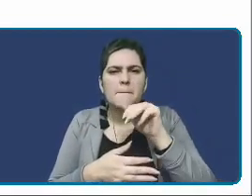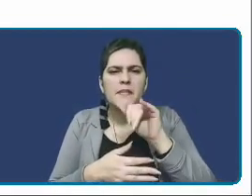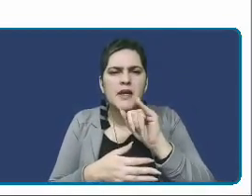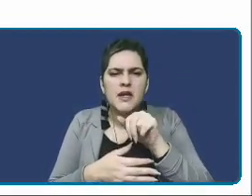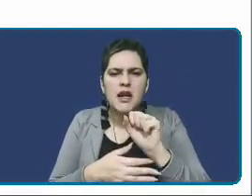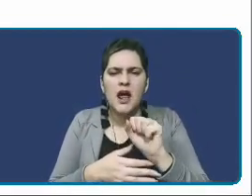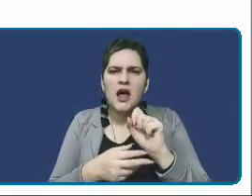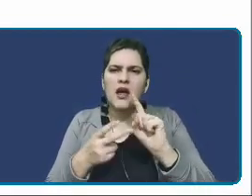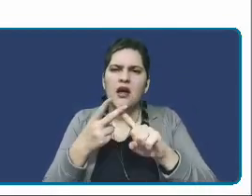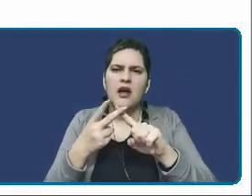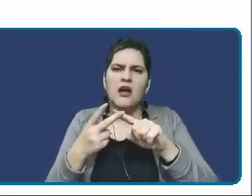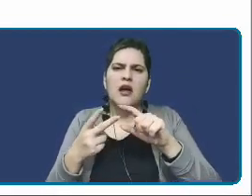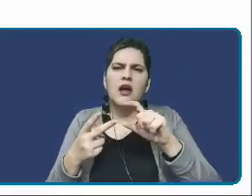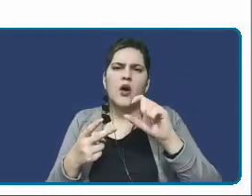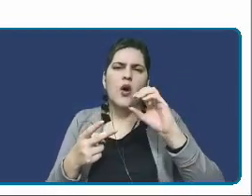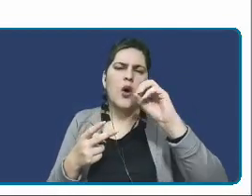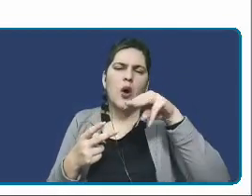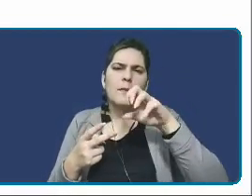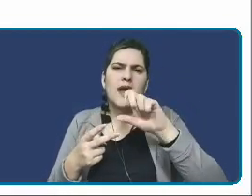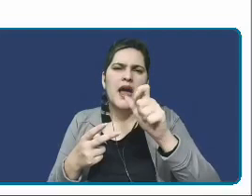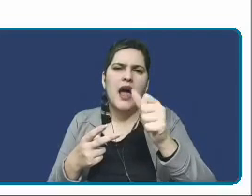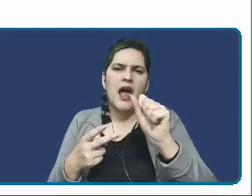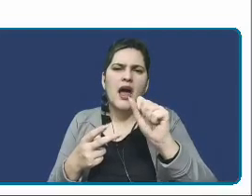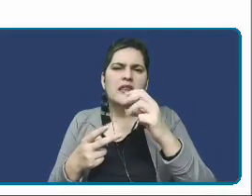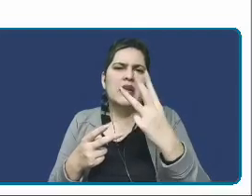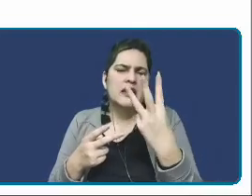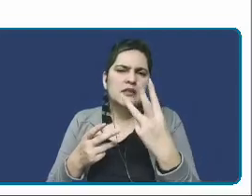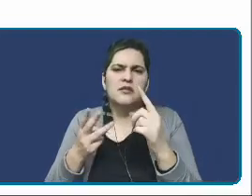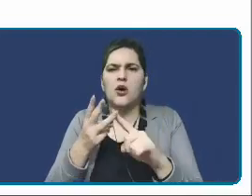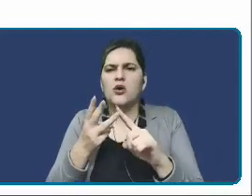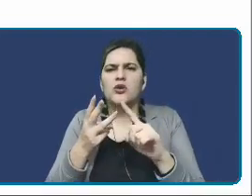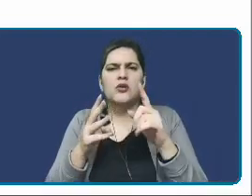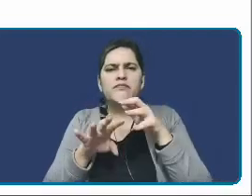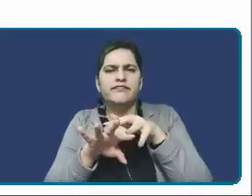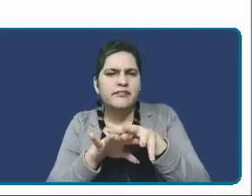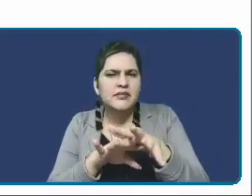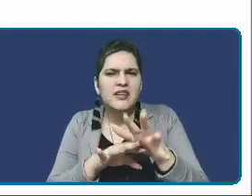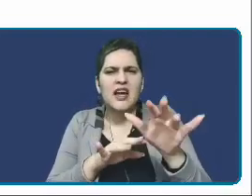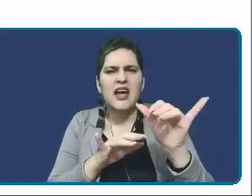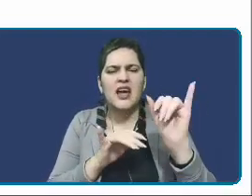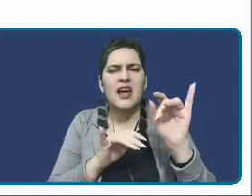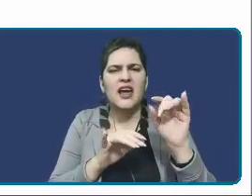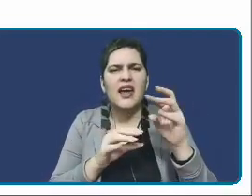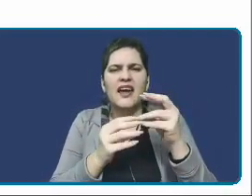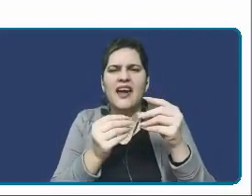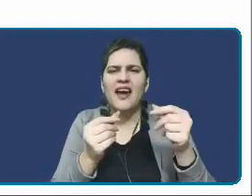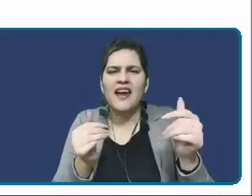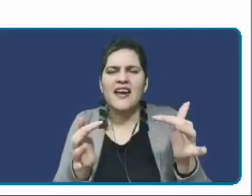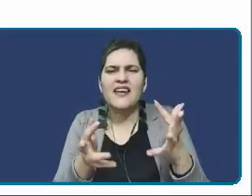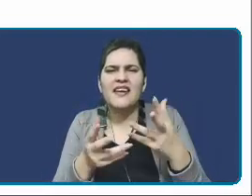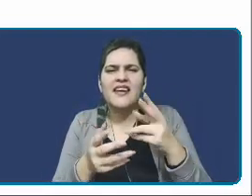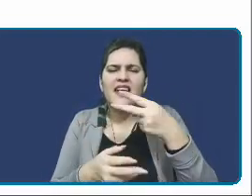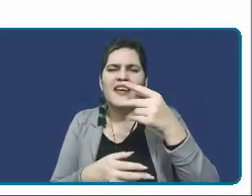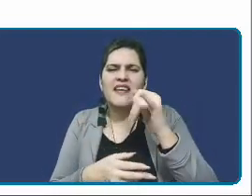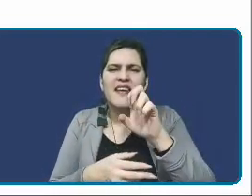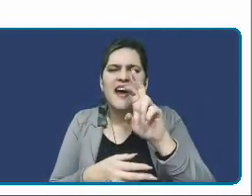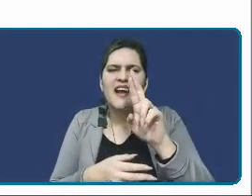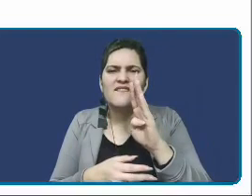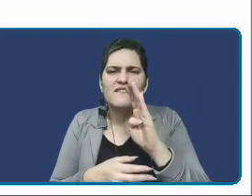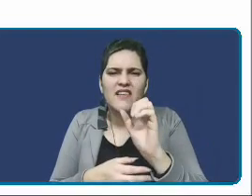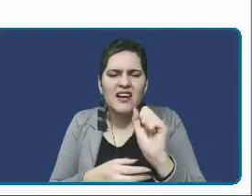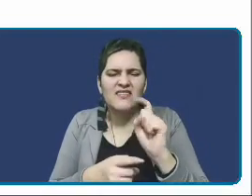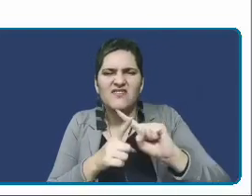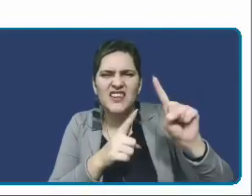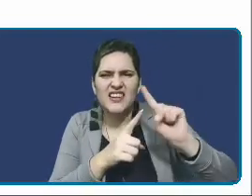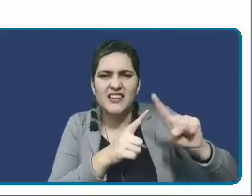y también compuestos de hierbas que sean como no médicas. Por eso es que la eficacia de todas estas intervenciones es